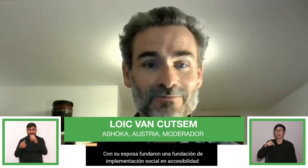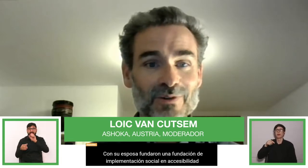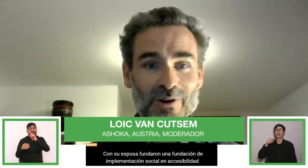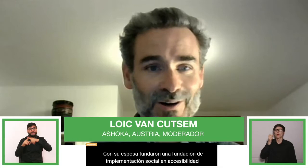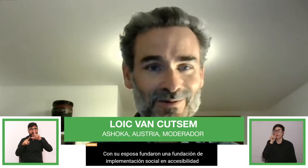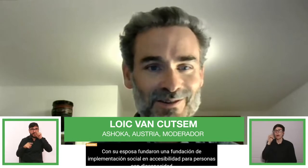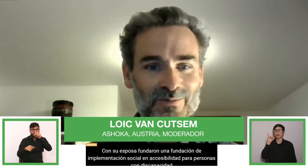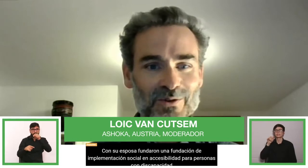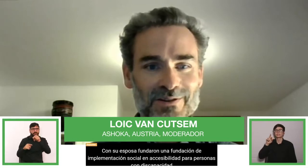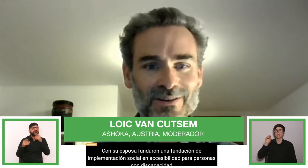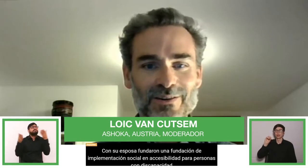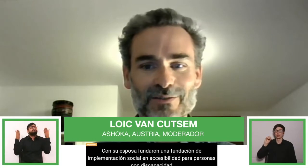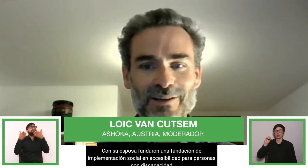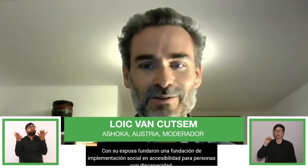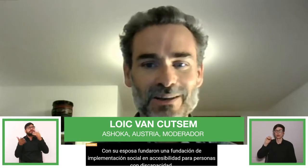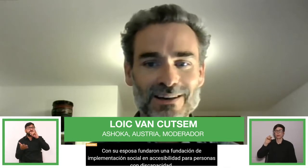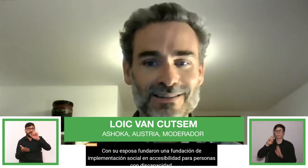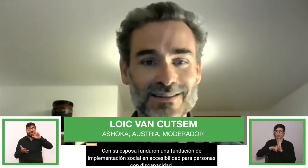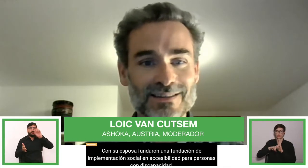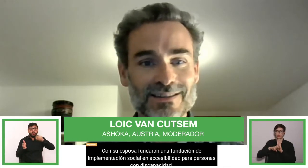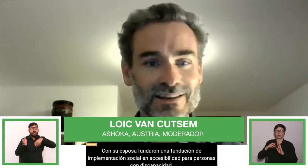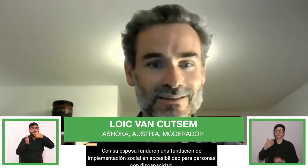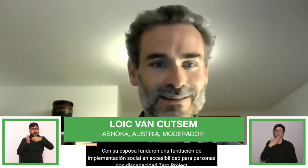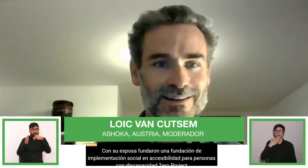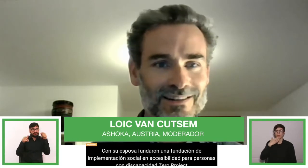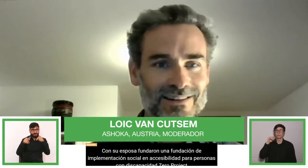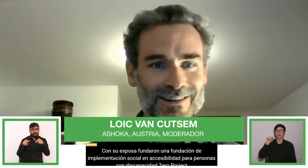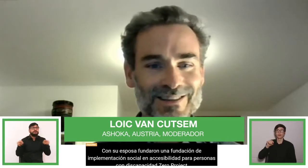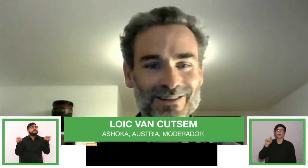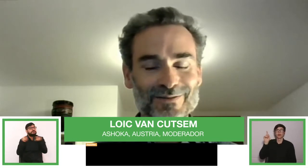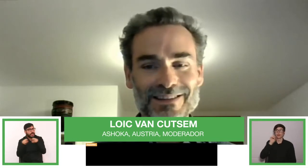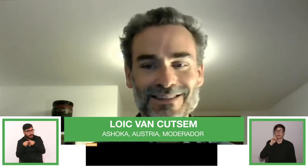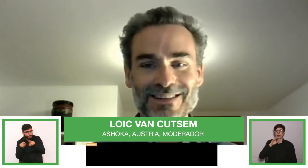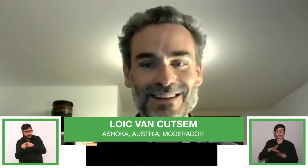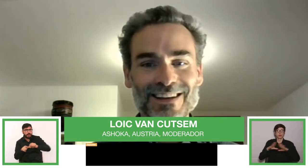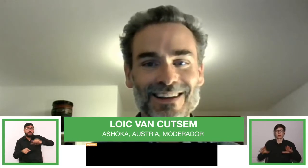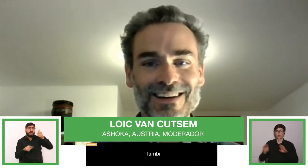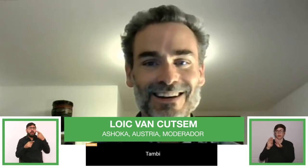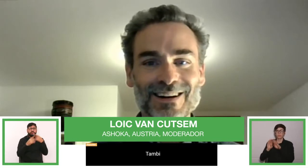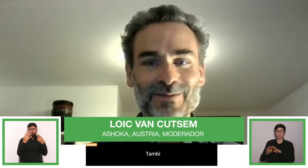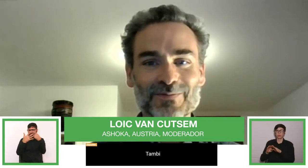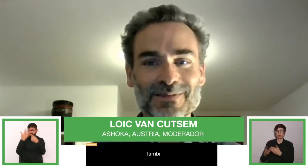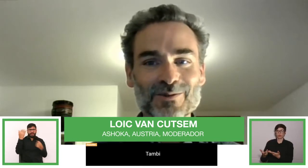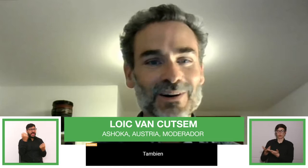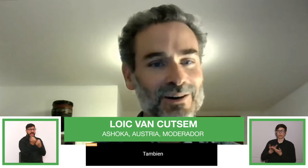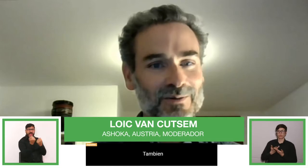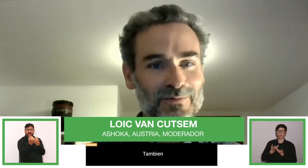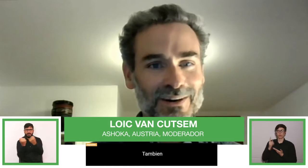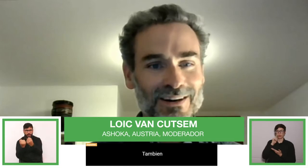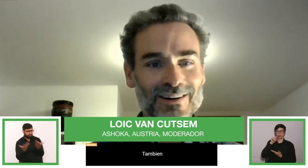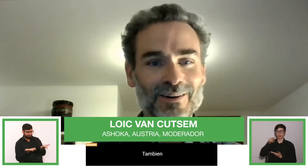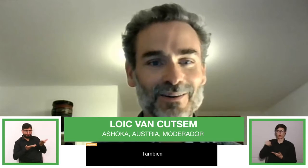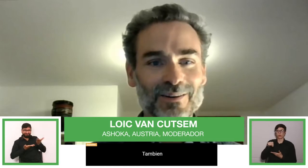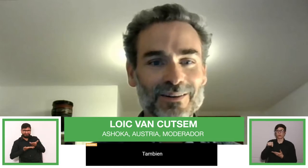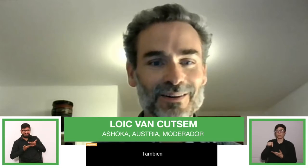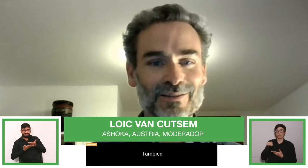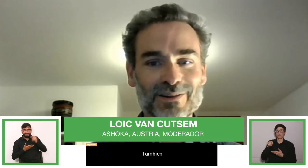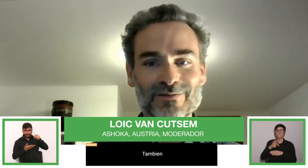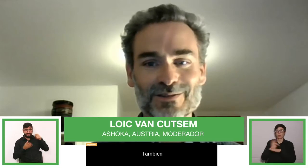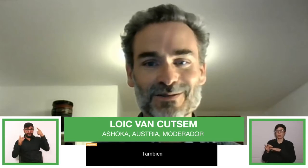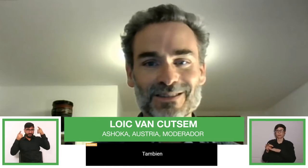Mark también tiene un gran apoyo que nos ha prestado a nuestra fundación y somos grandes